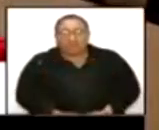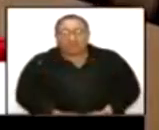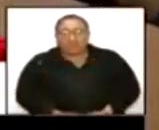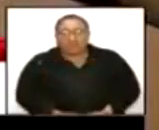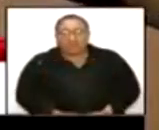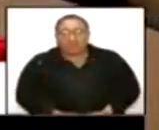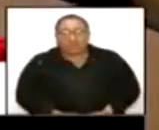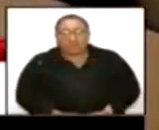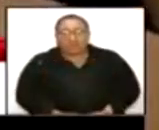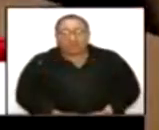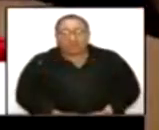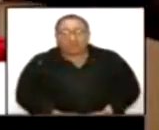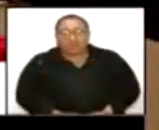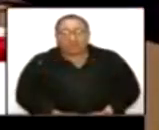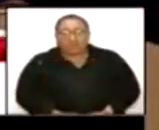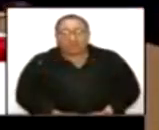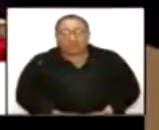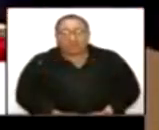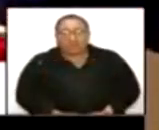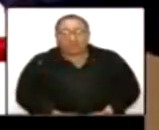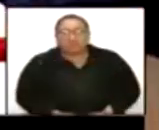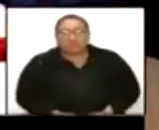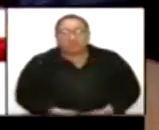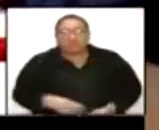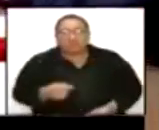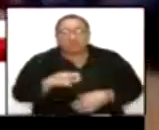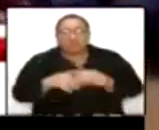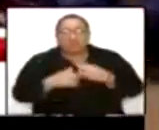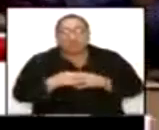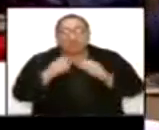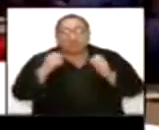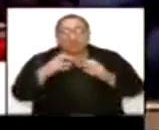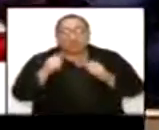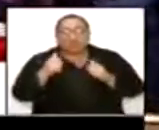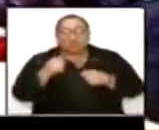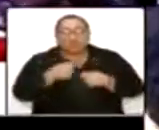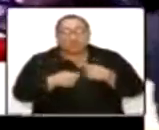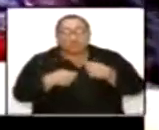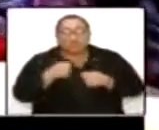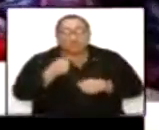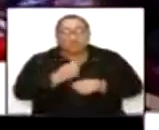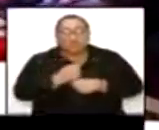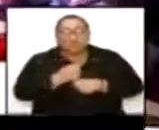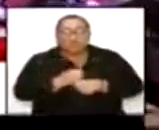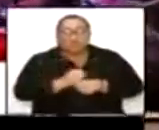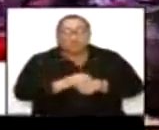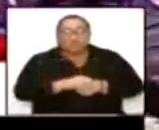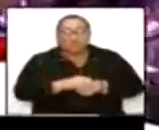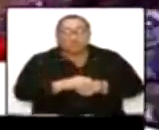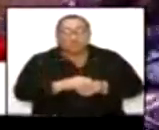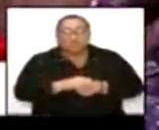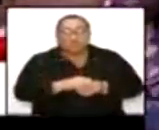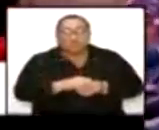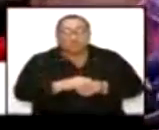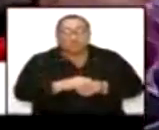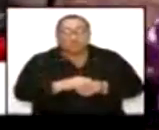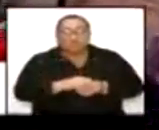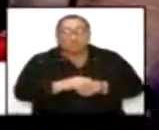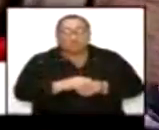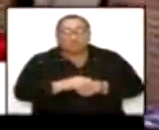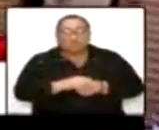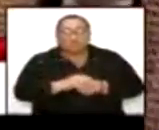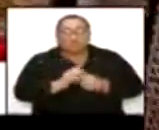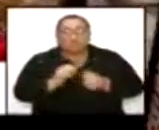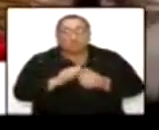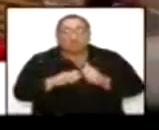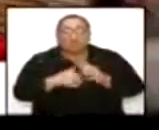la vida no es una pérdida de tiempo, señores. Defender la vida es invertir bien el tiempo del trabajo que se nos ha encomendado. Por